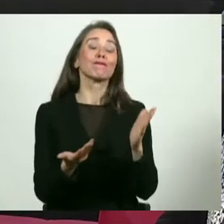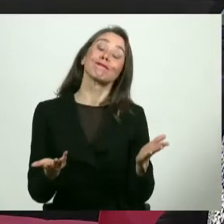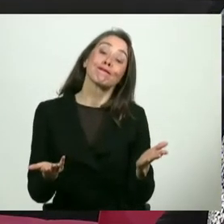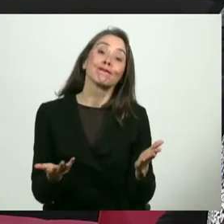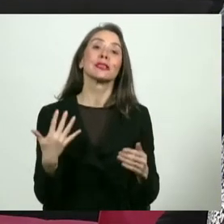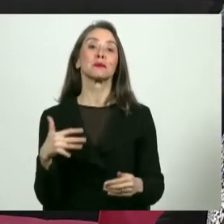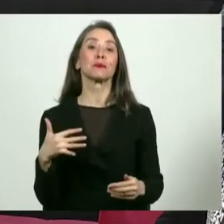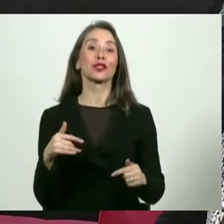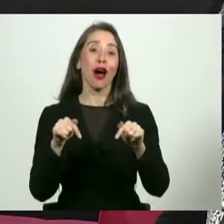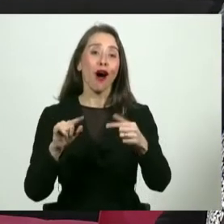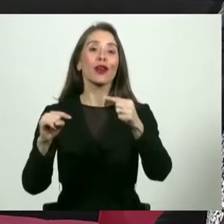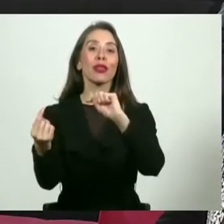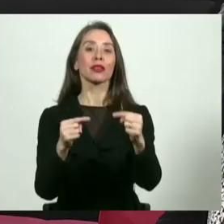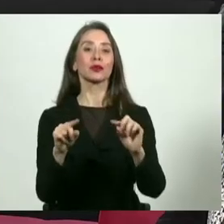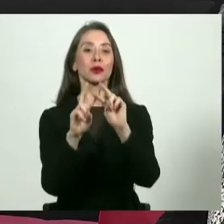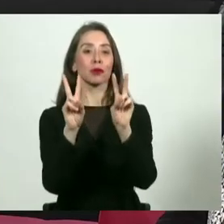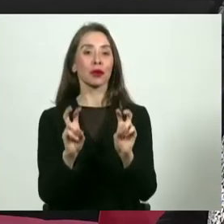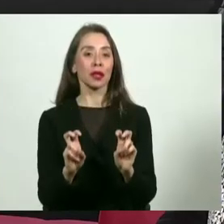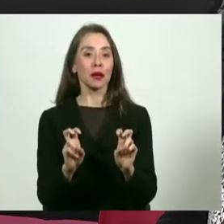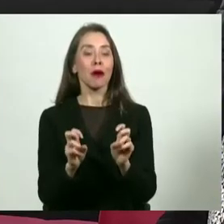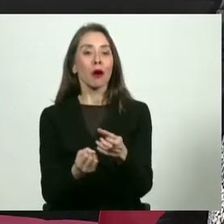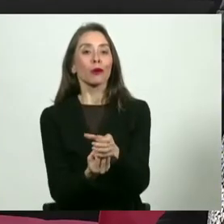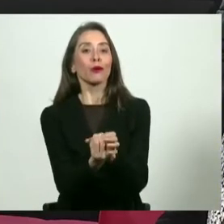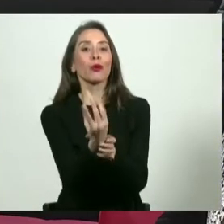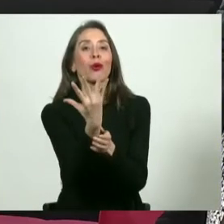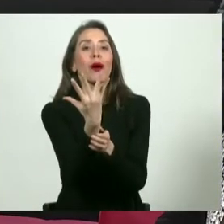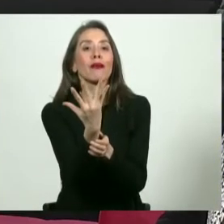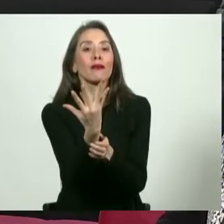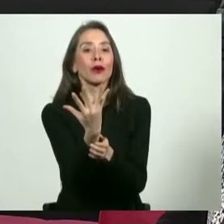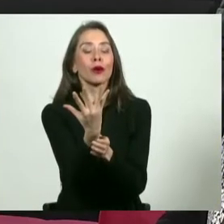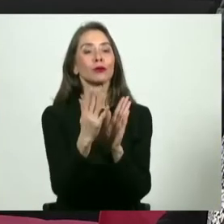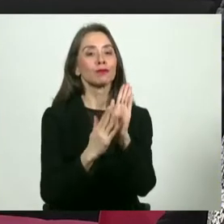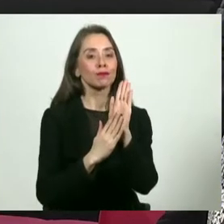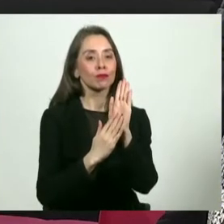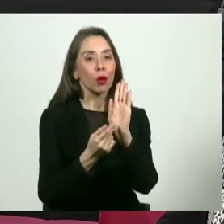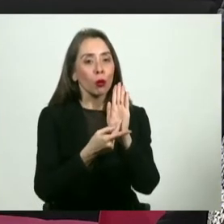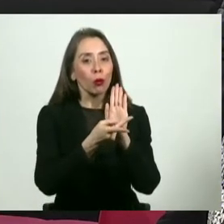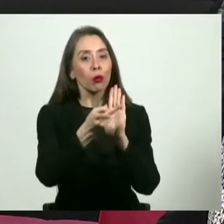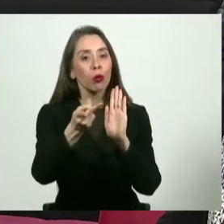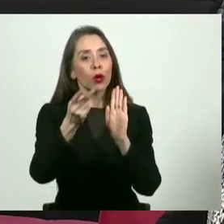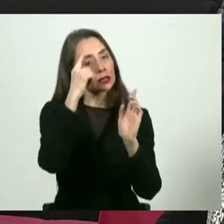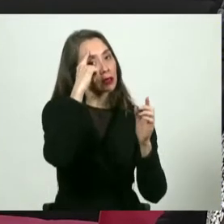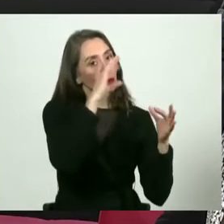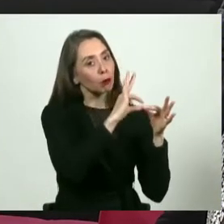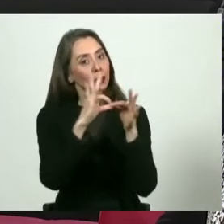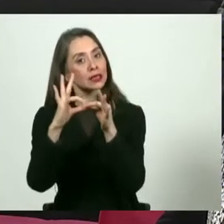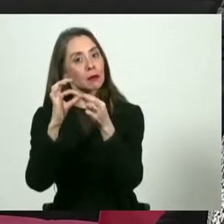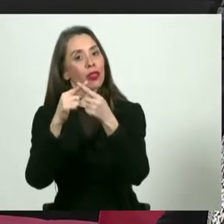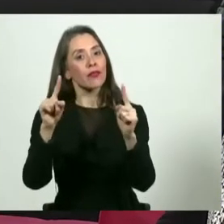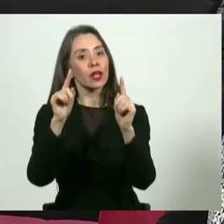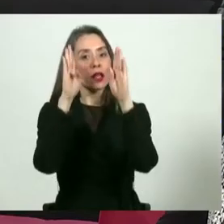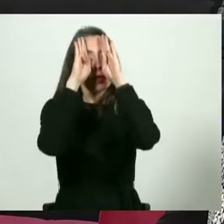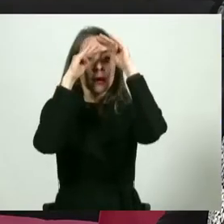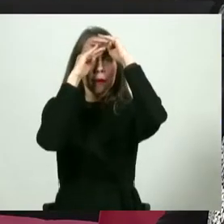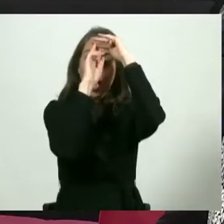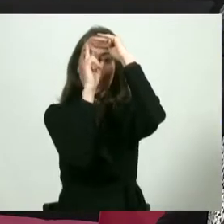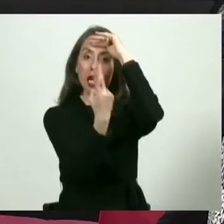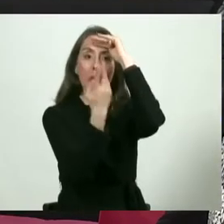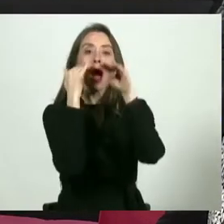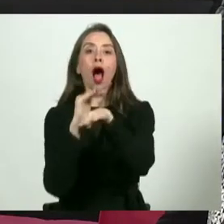es que estamos hoy día discutiendo este tema, que yo creo que es un tema nuevo, porque muestra una lógica distinta, un cambio de paradigma, pasar